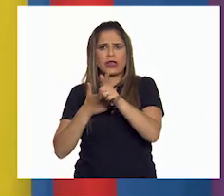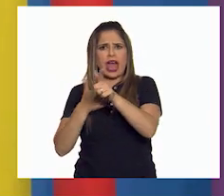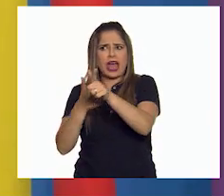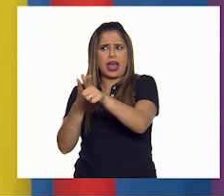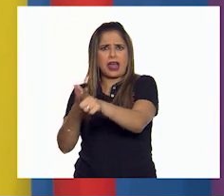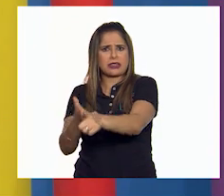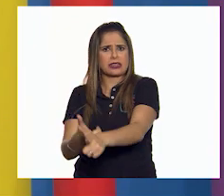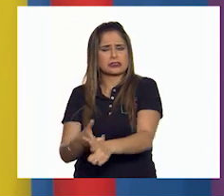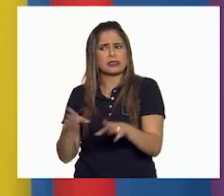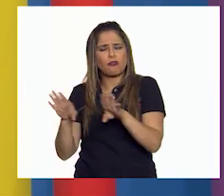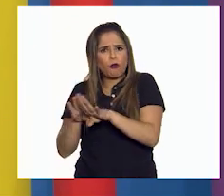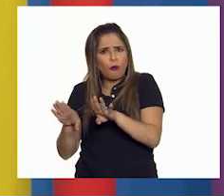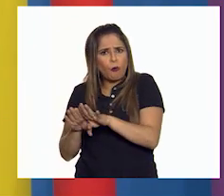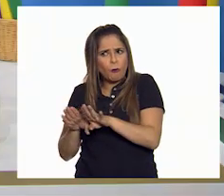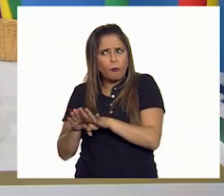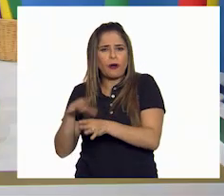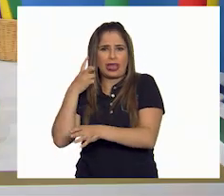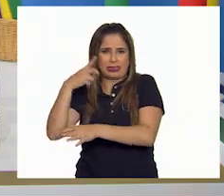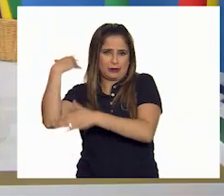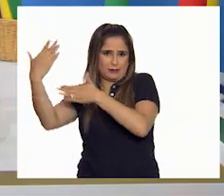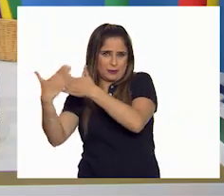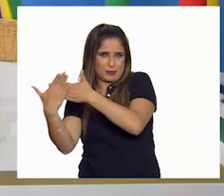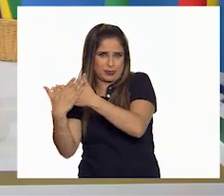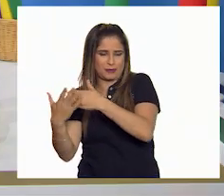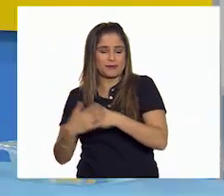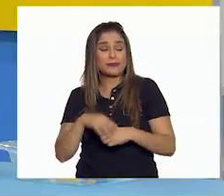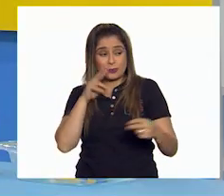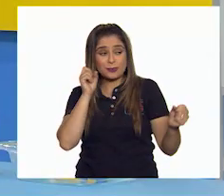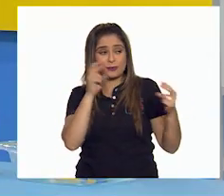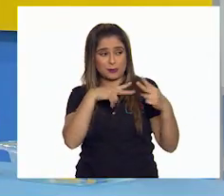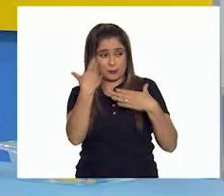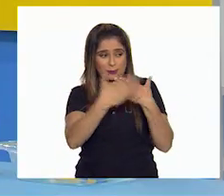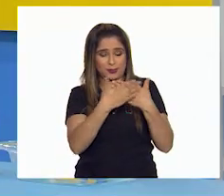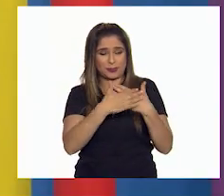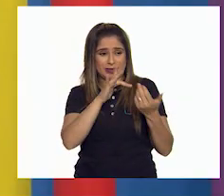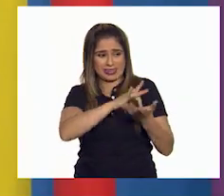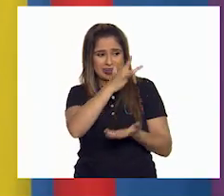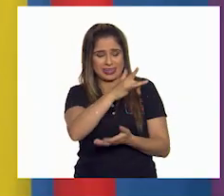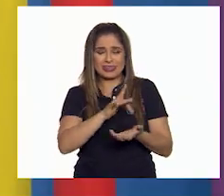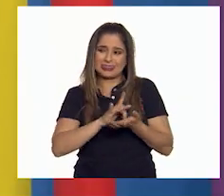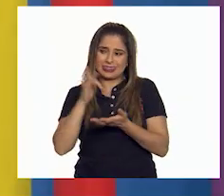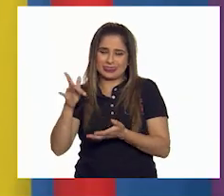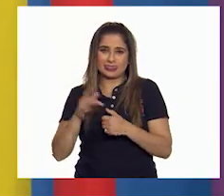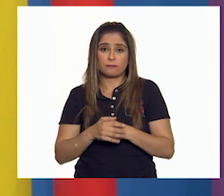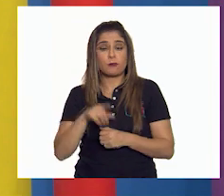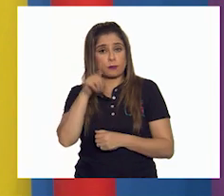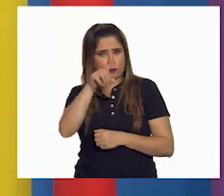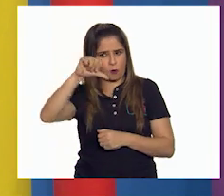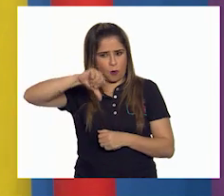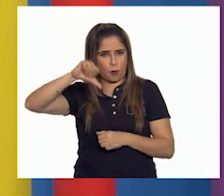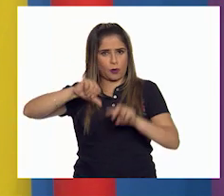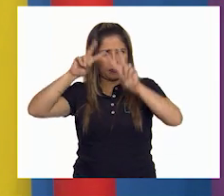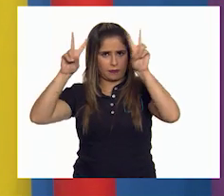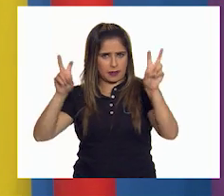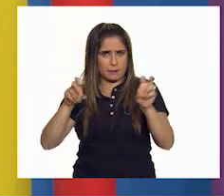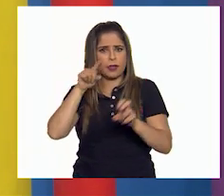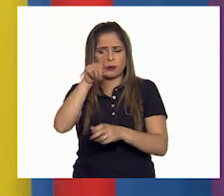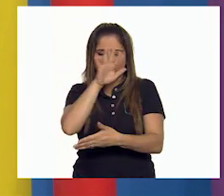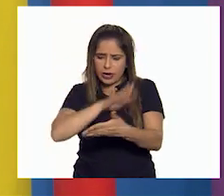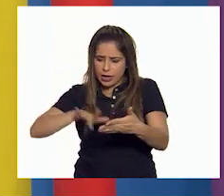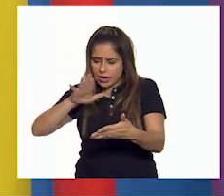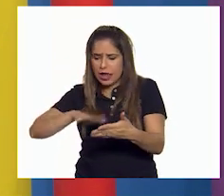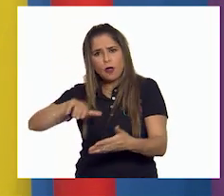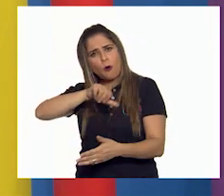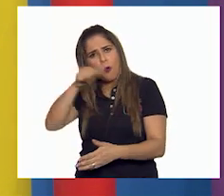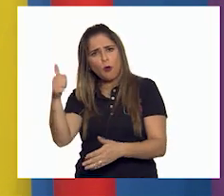Uy, perfecto, maestra Gaby. Muchísimas gracias. Nos vemos en la próxima clase. Nos vemos. Si te es posible, consulta otros libros y